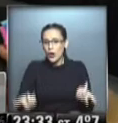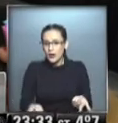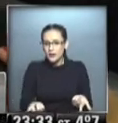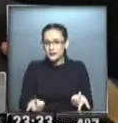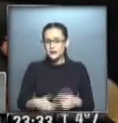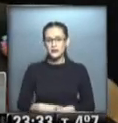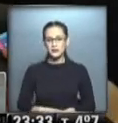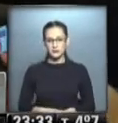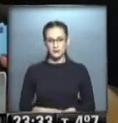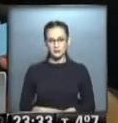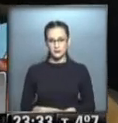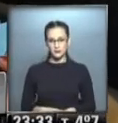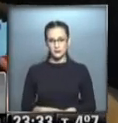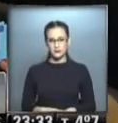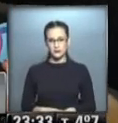como toda elección,